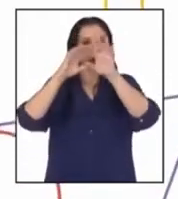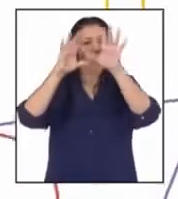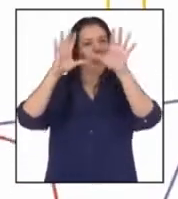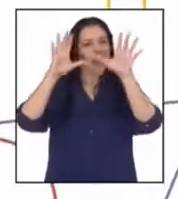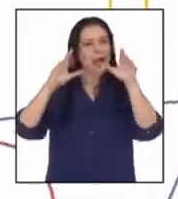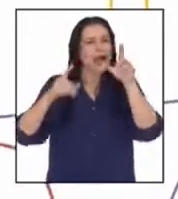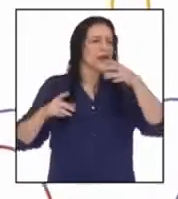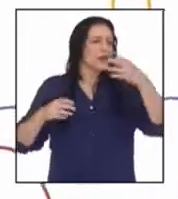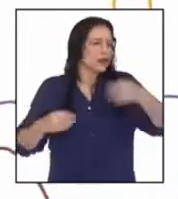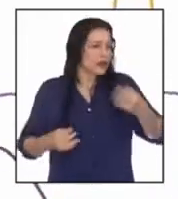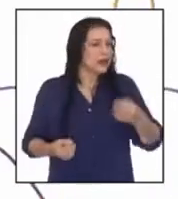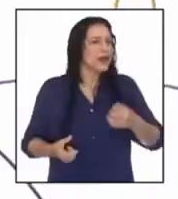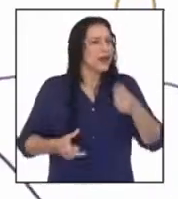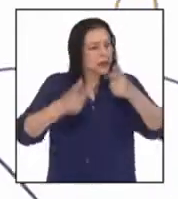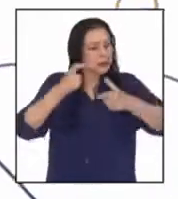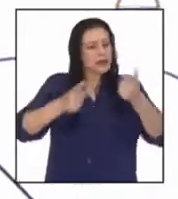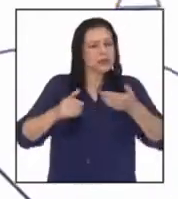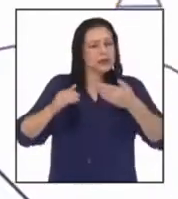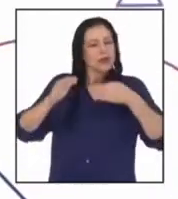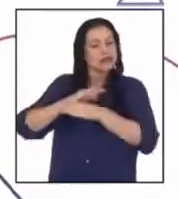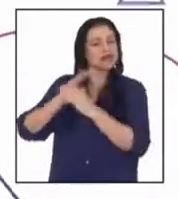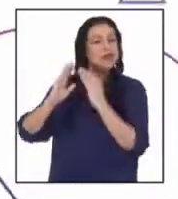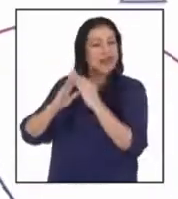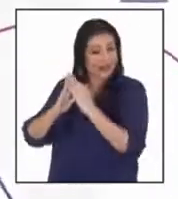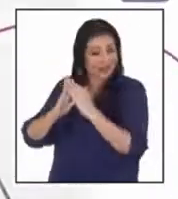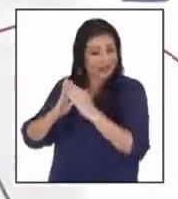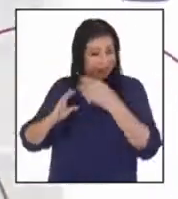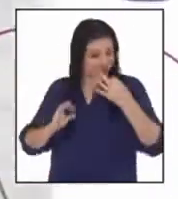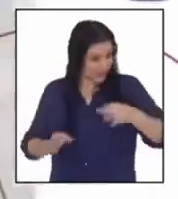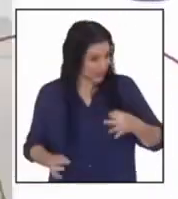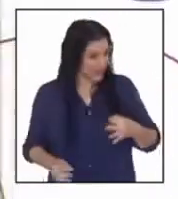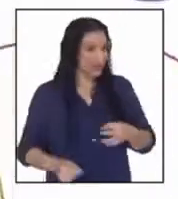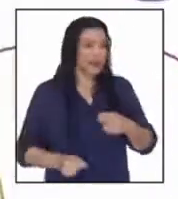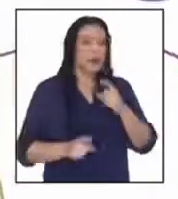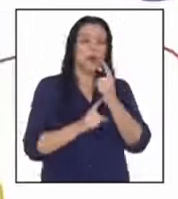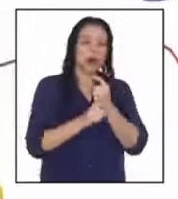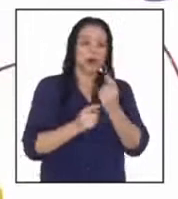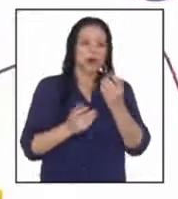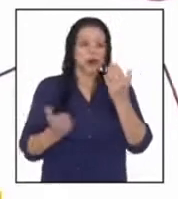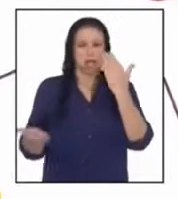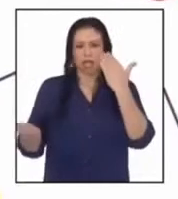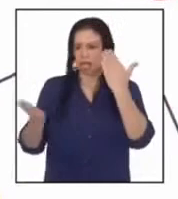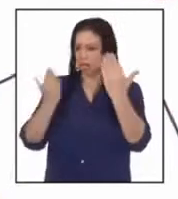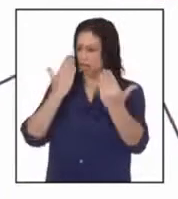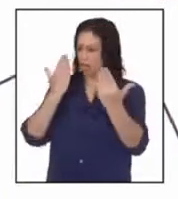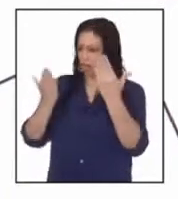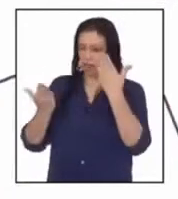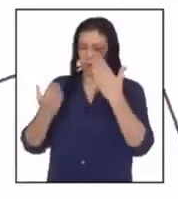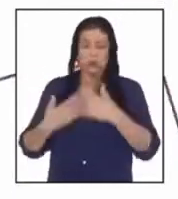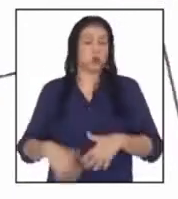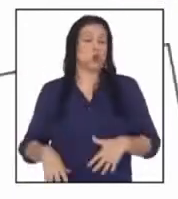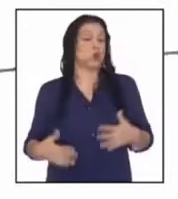realidad producto de la cuarentena. Así es. ¿Qué tal contraste?